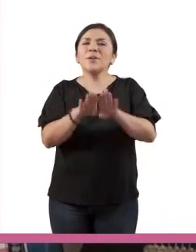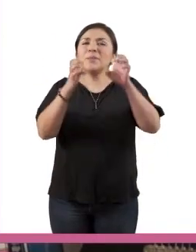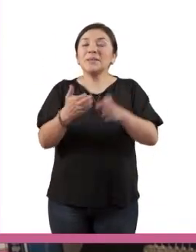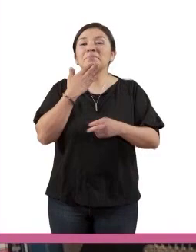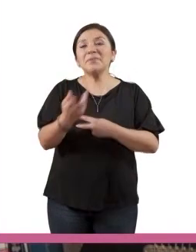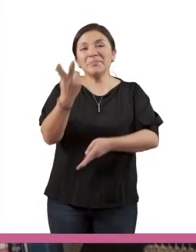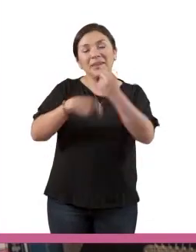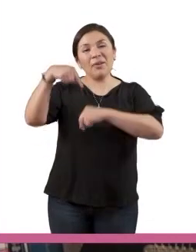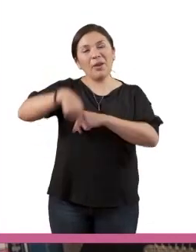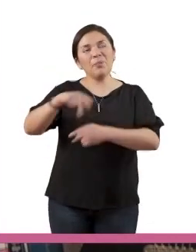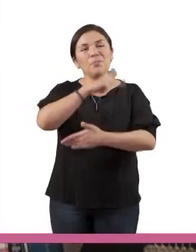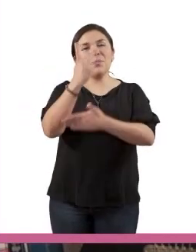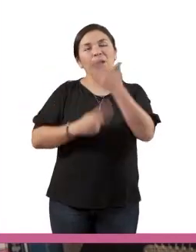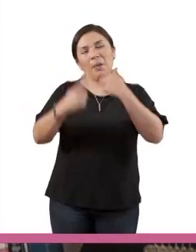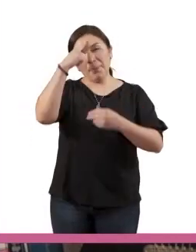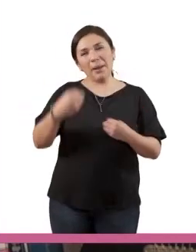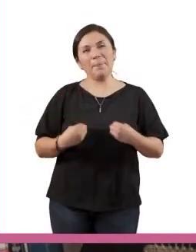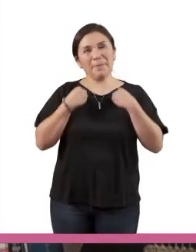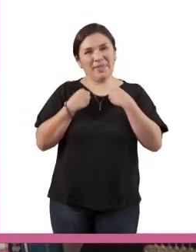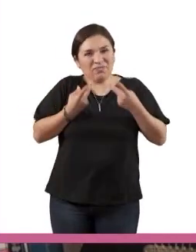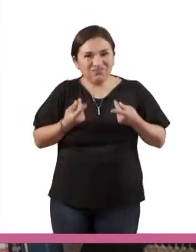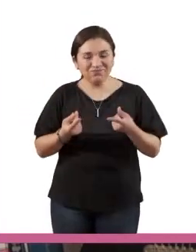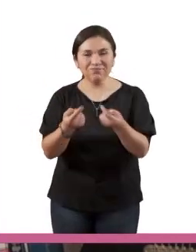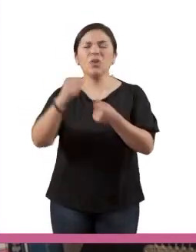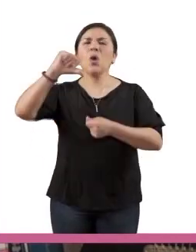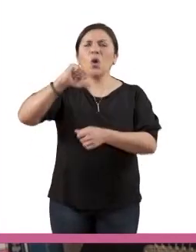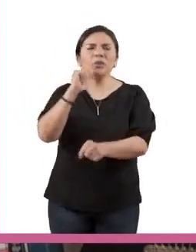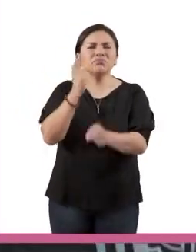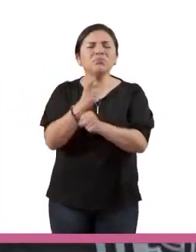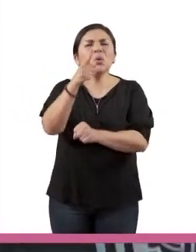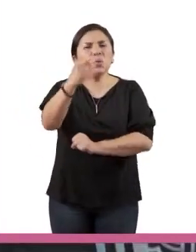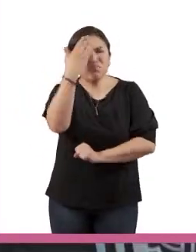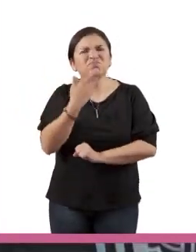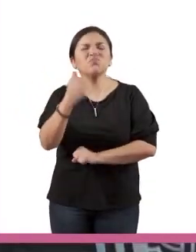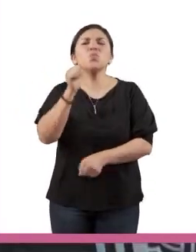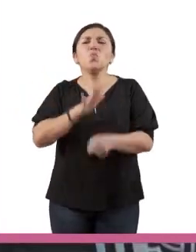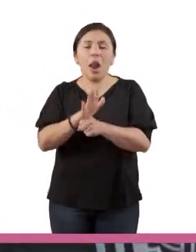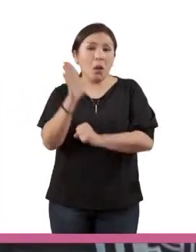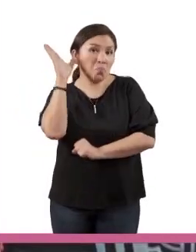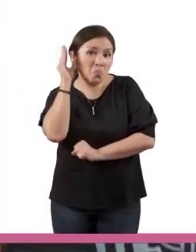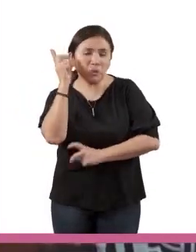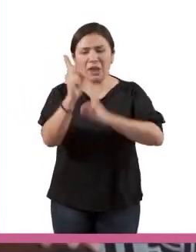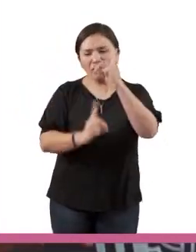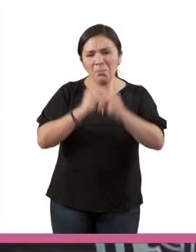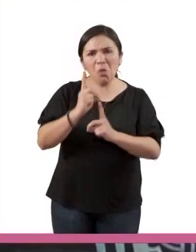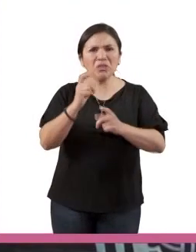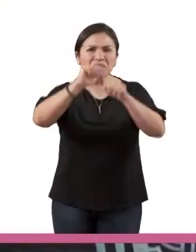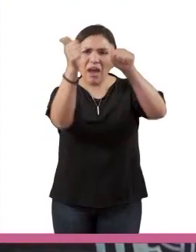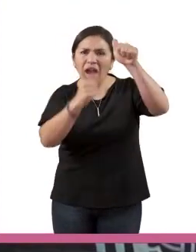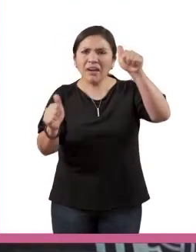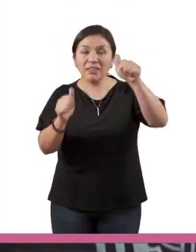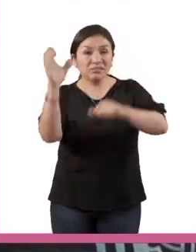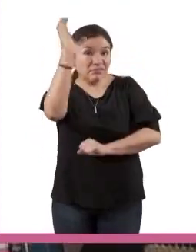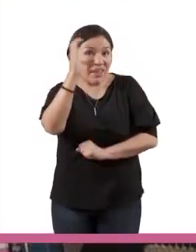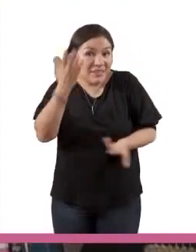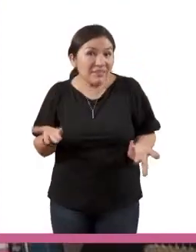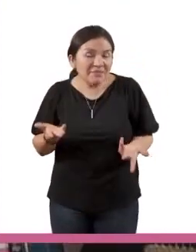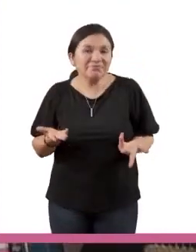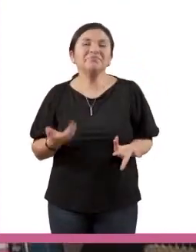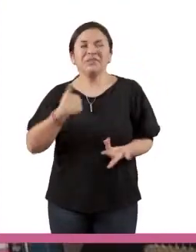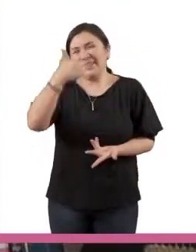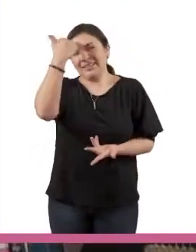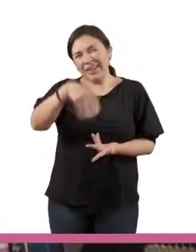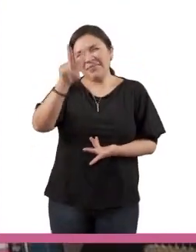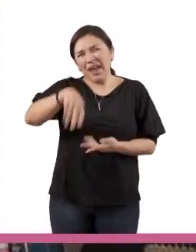programa Vida Productiva. Hoy vamos a descubrir, ¿tú en qué te la rifas? ¿Música, deportes, artes, plásticas, ciencias? Ya